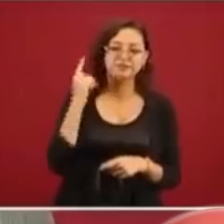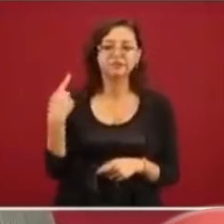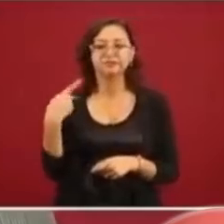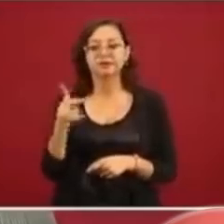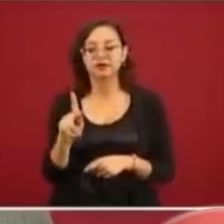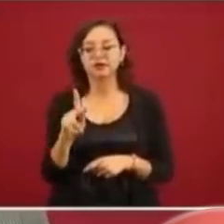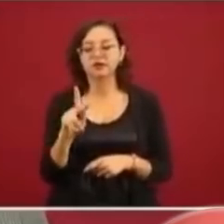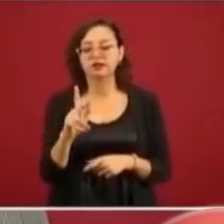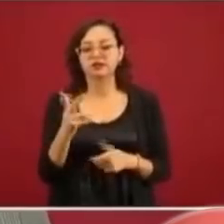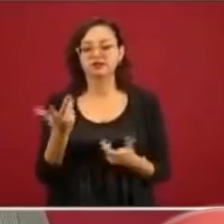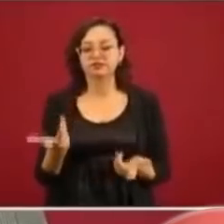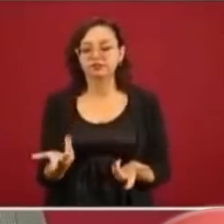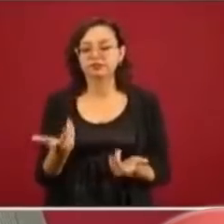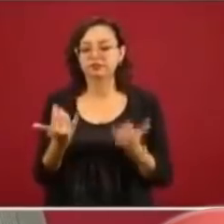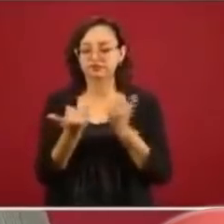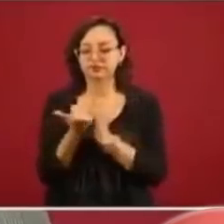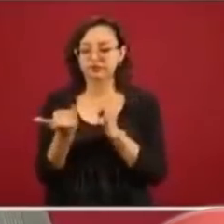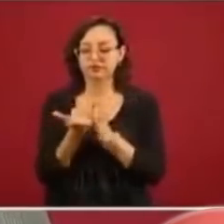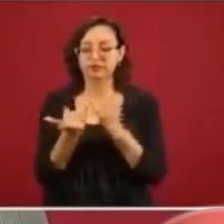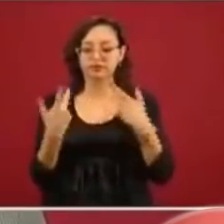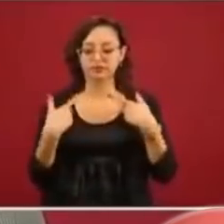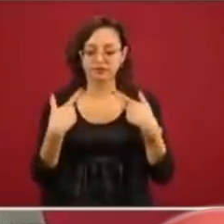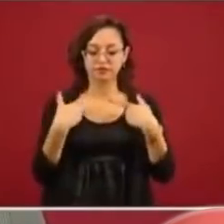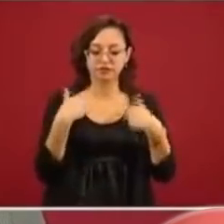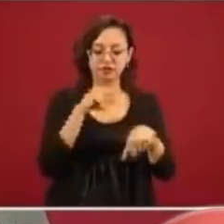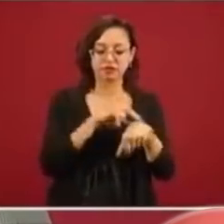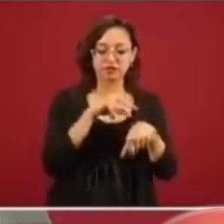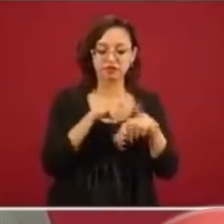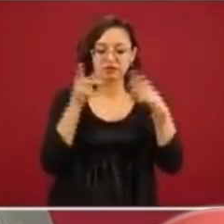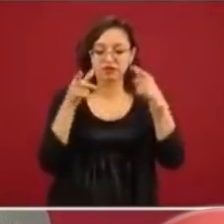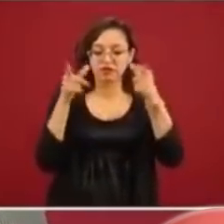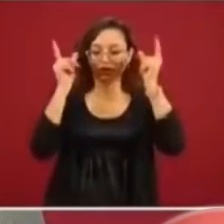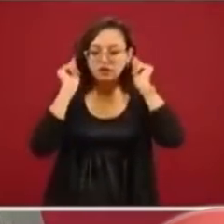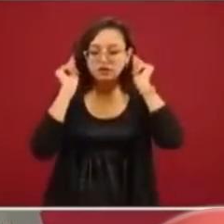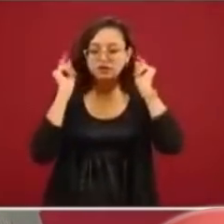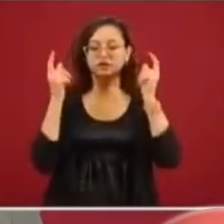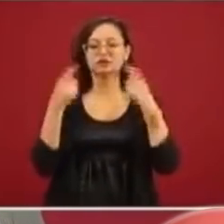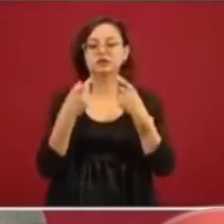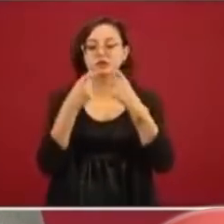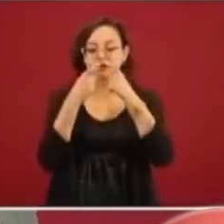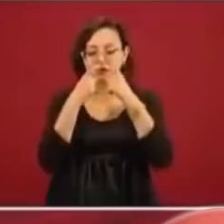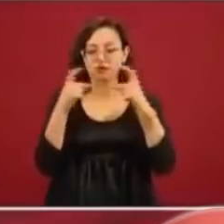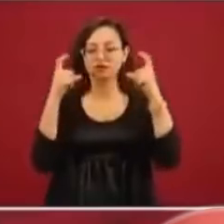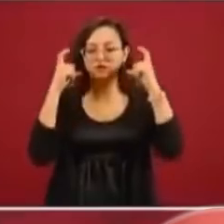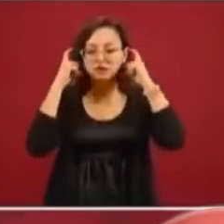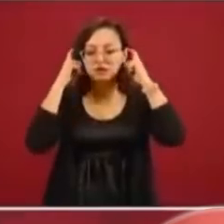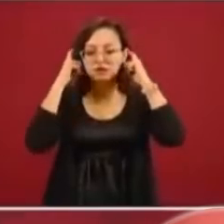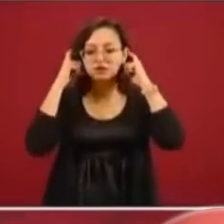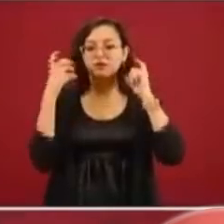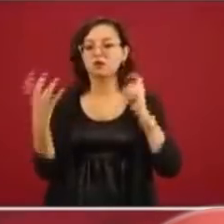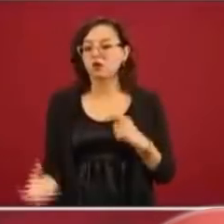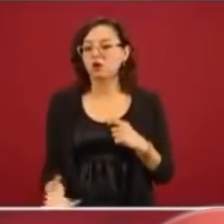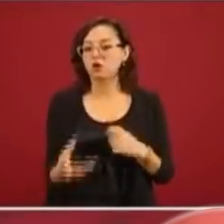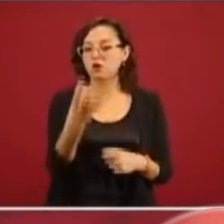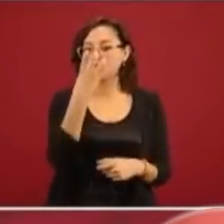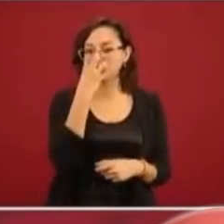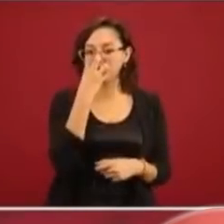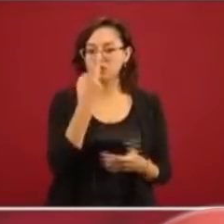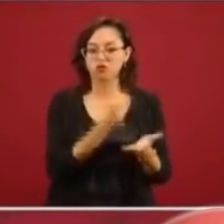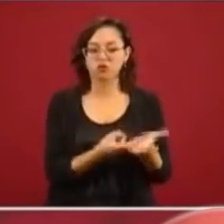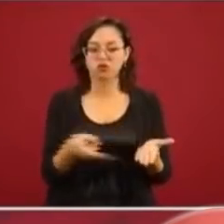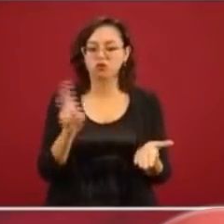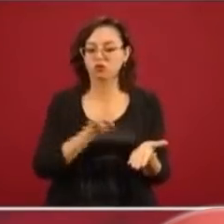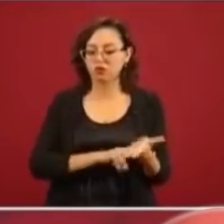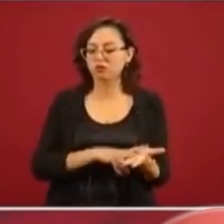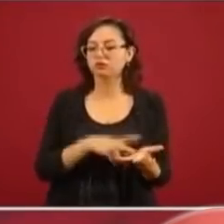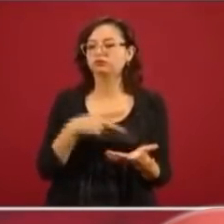forma total para los usuarios, para los médicos, para las enfermeras, con caretas. Las caretas llegarán en unas cuantas